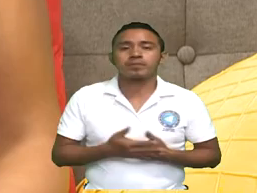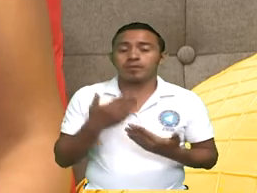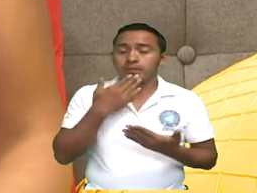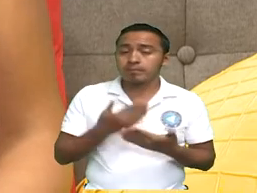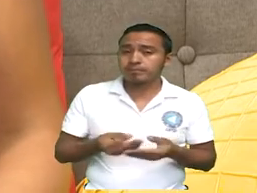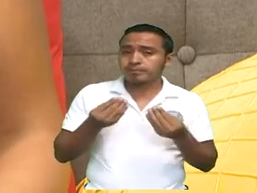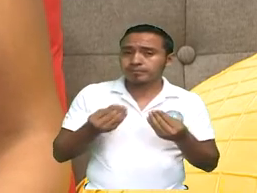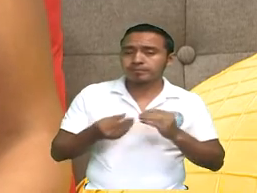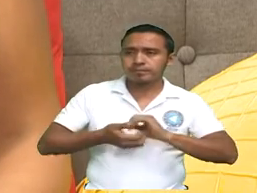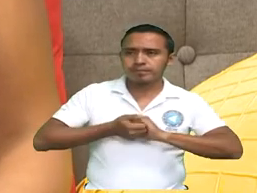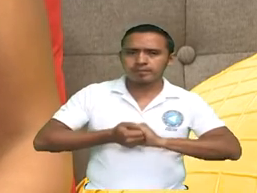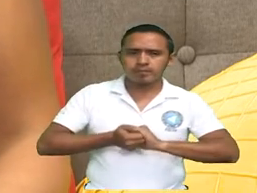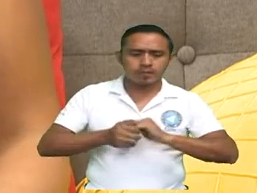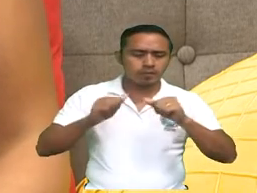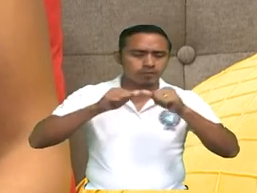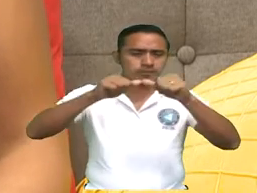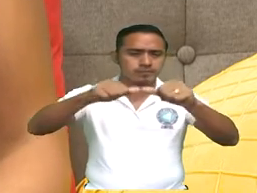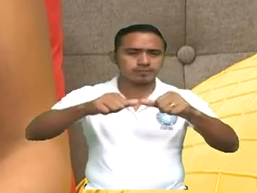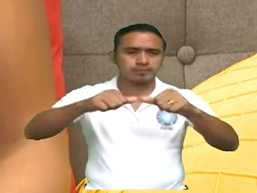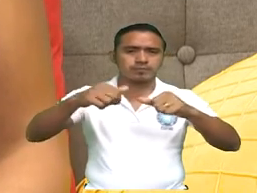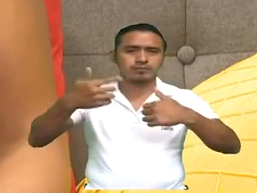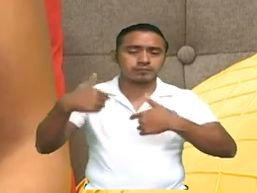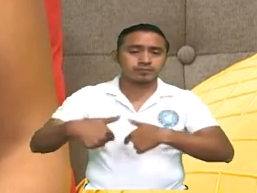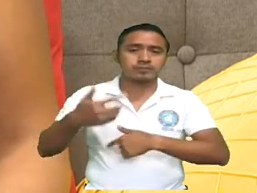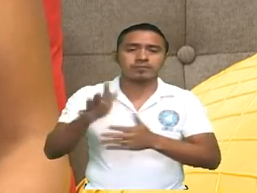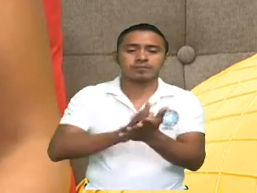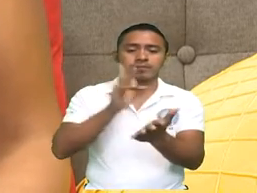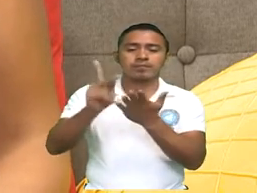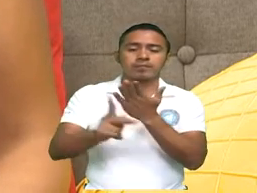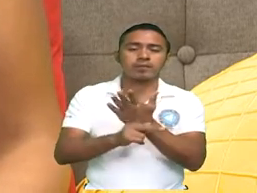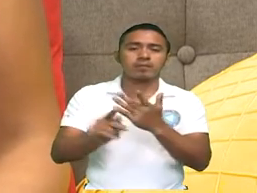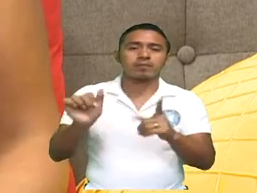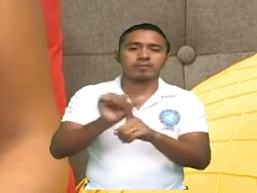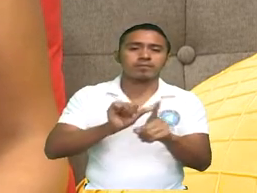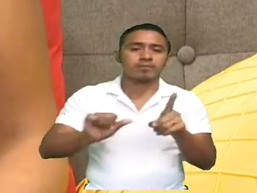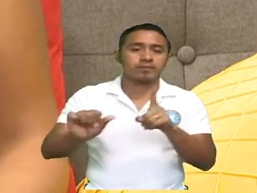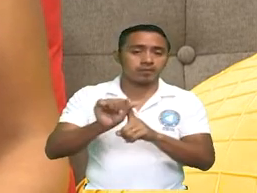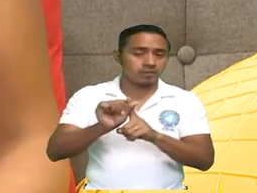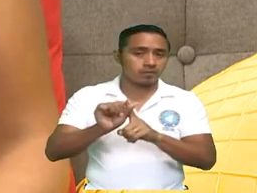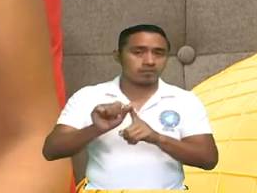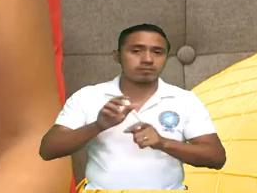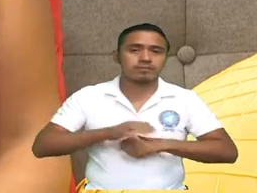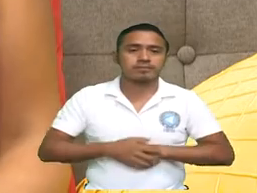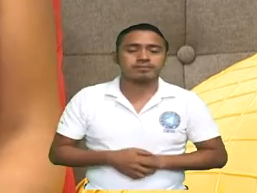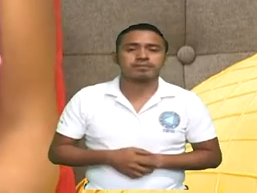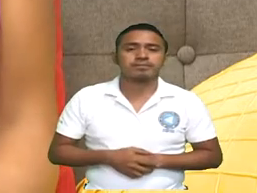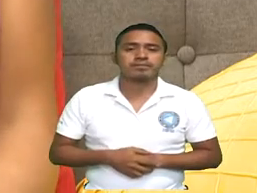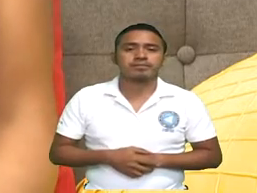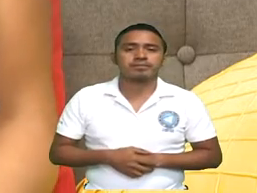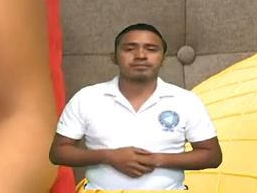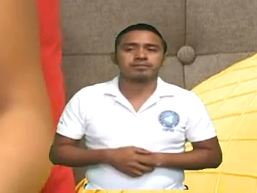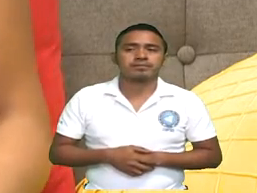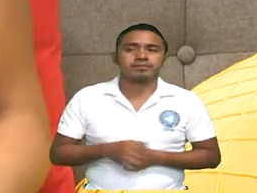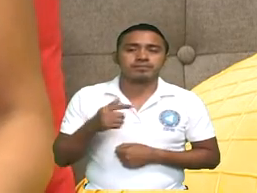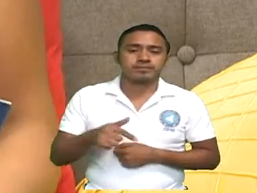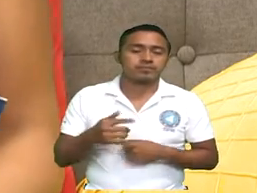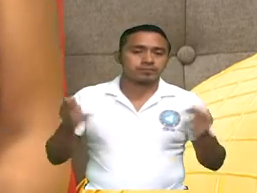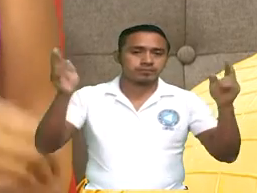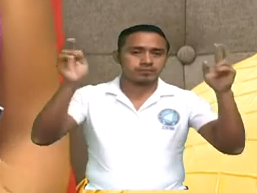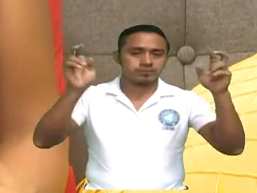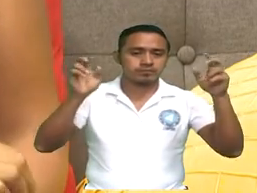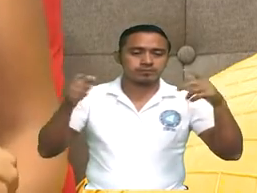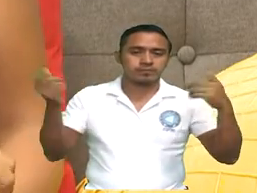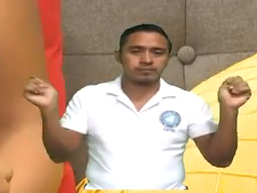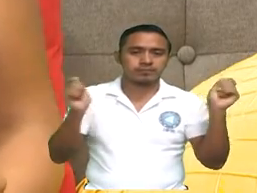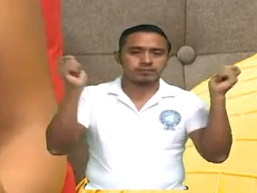Muchas gracias, amigos televidentes, por continuar con nosotros en nuestro programa desde el Parlamento. Y bueno, en el marco de